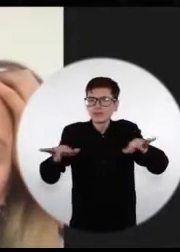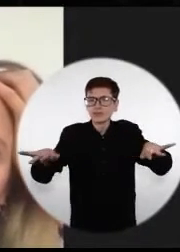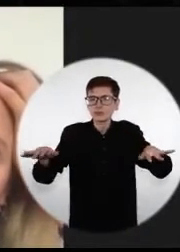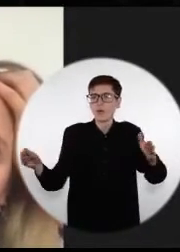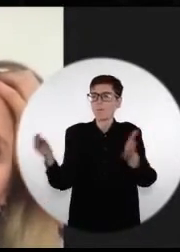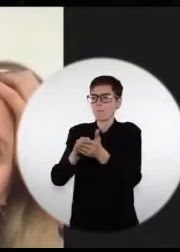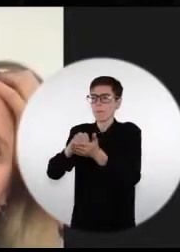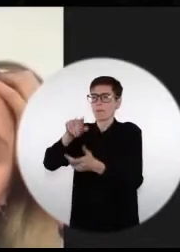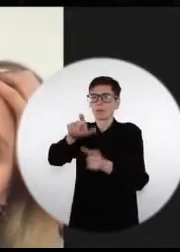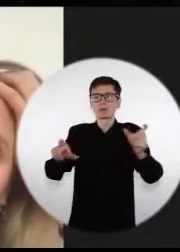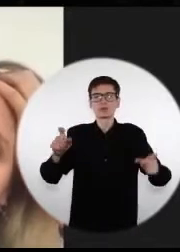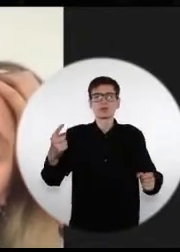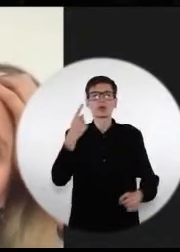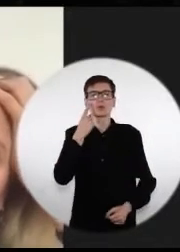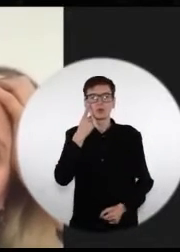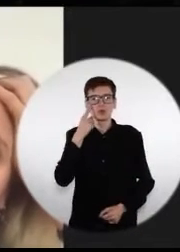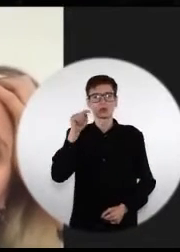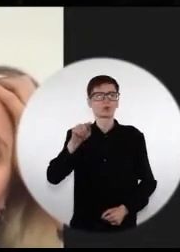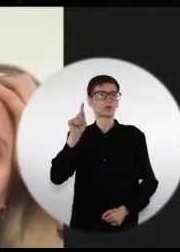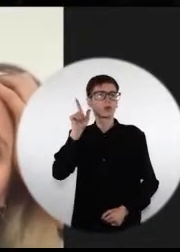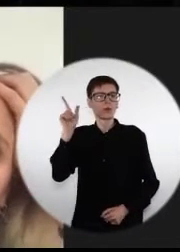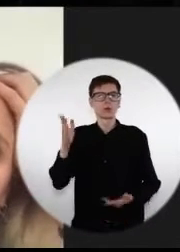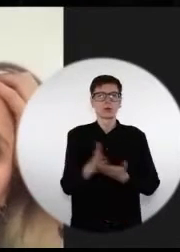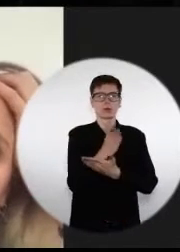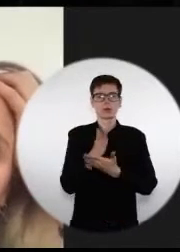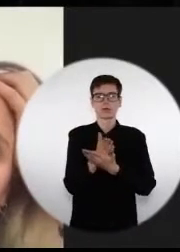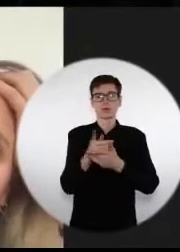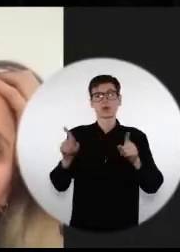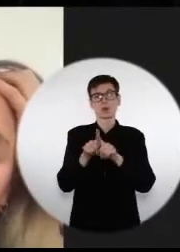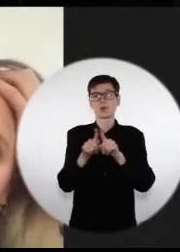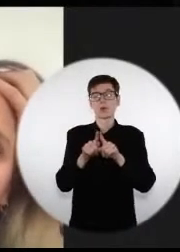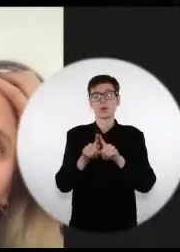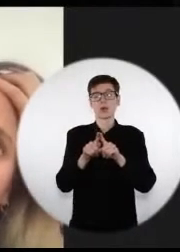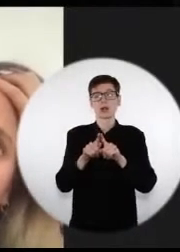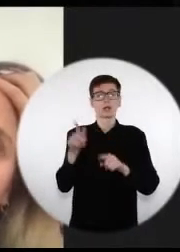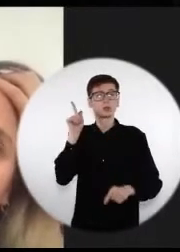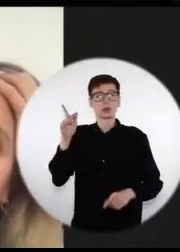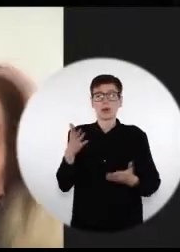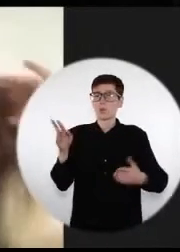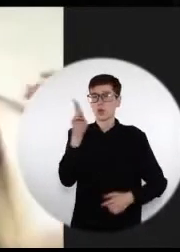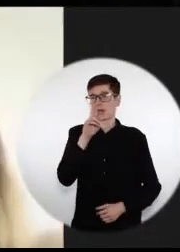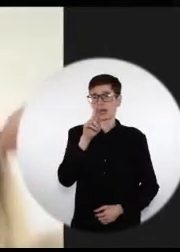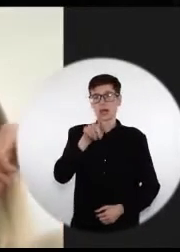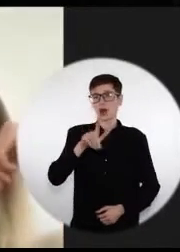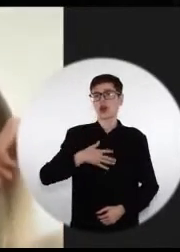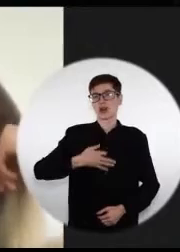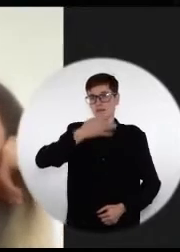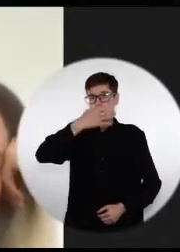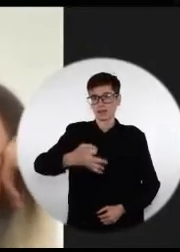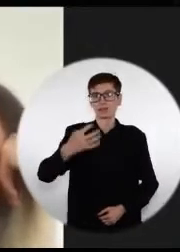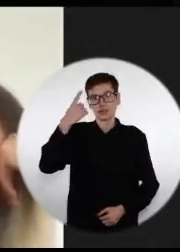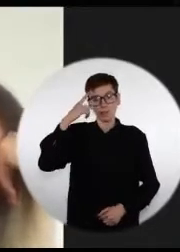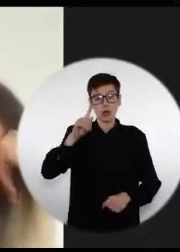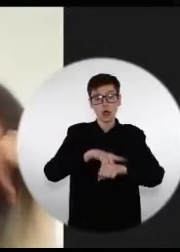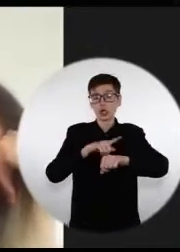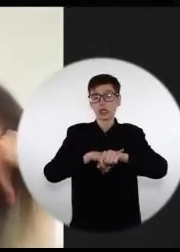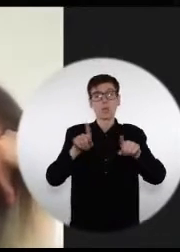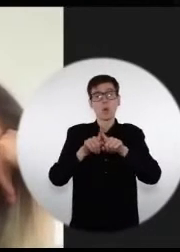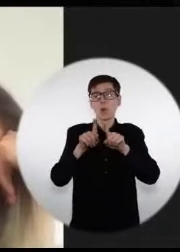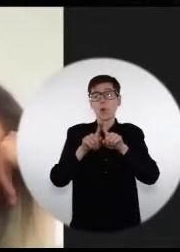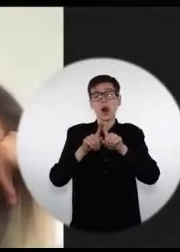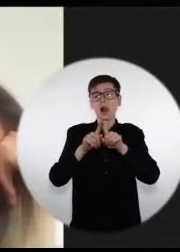llamadas acceso y hay además un poco marketeo y que hay un poco más de conocimiento de los audiolibros